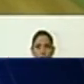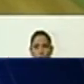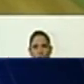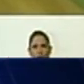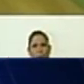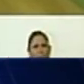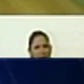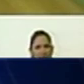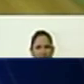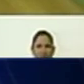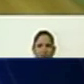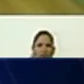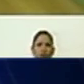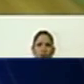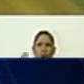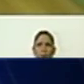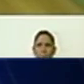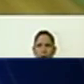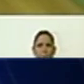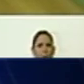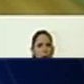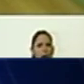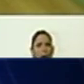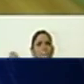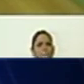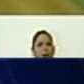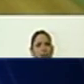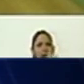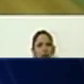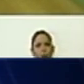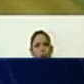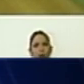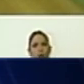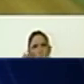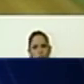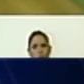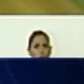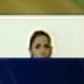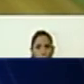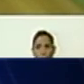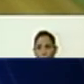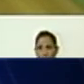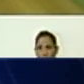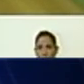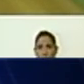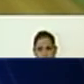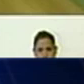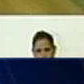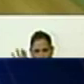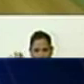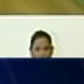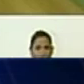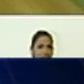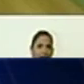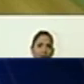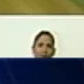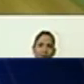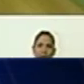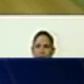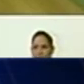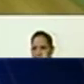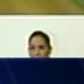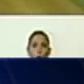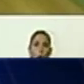que que viola más derechos humanos en el mundo, no solo en su territorio, que ya es aberrante, contra los